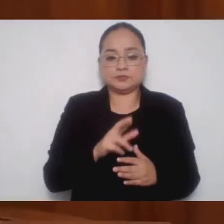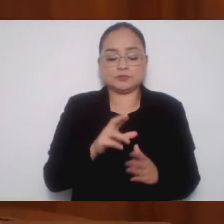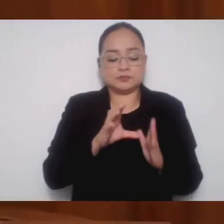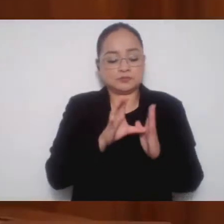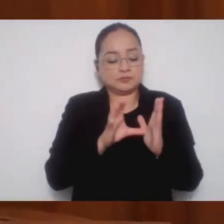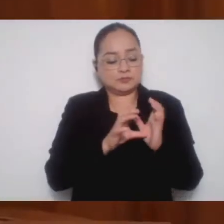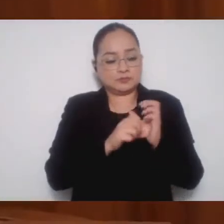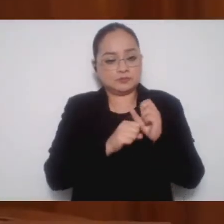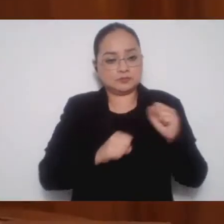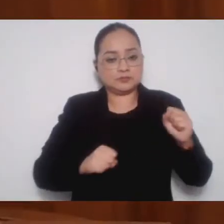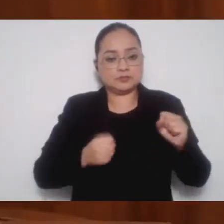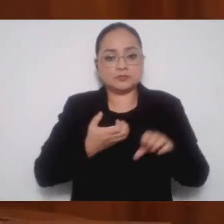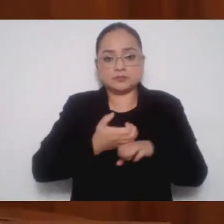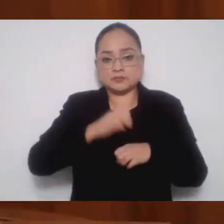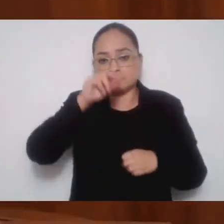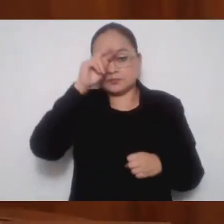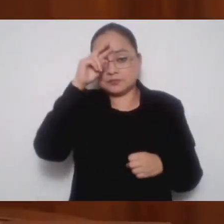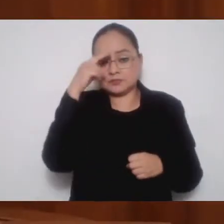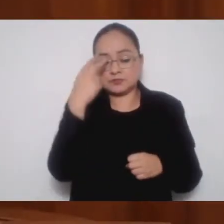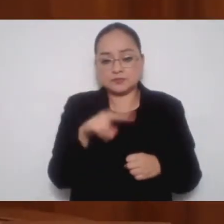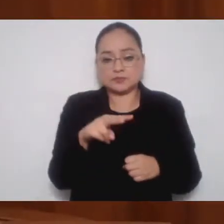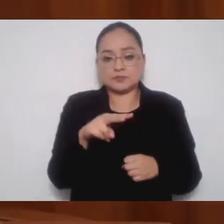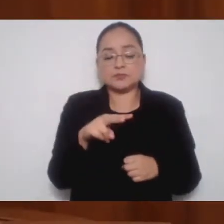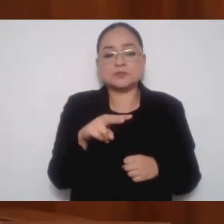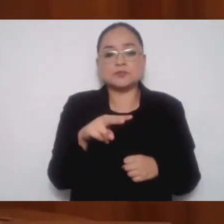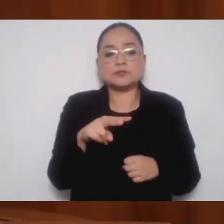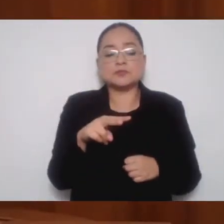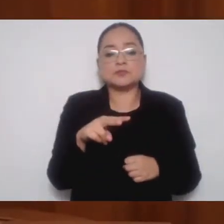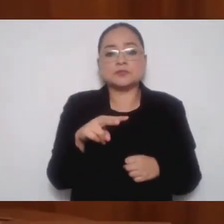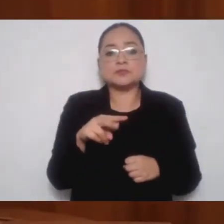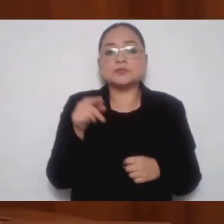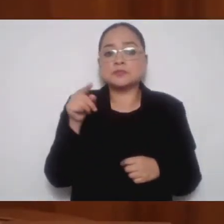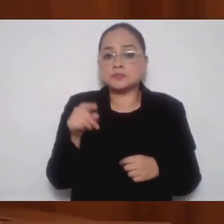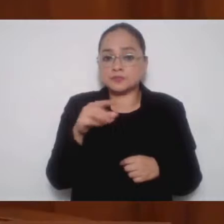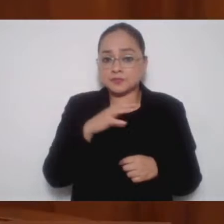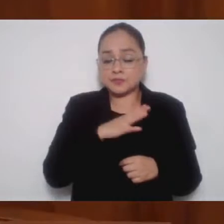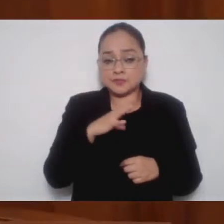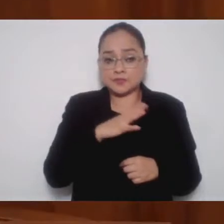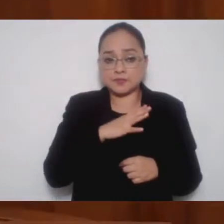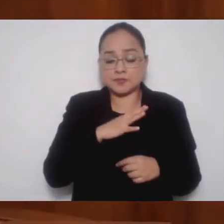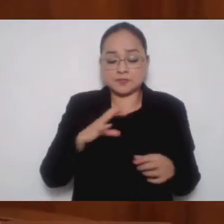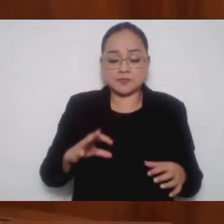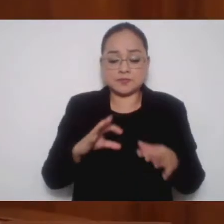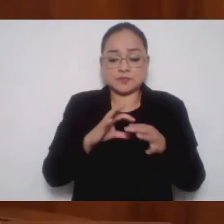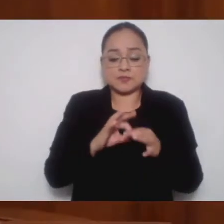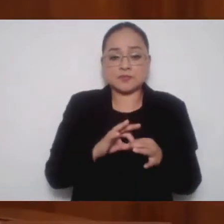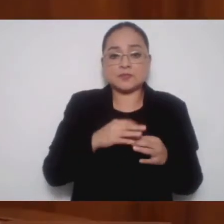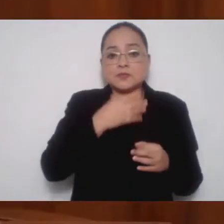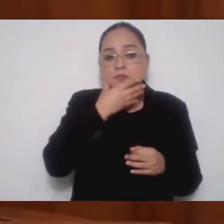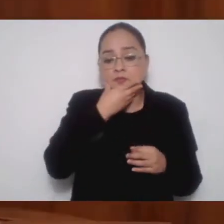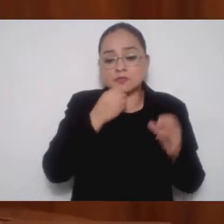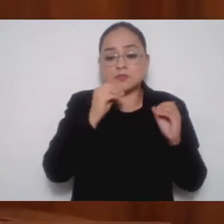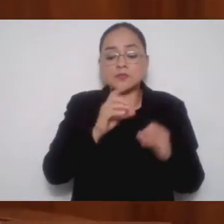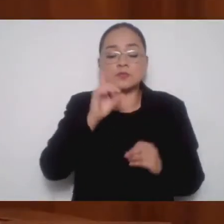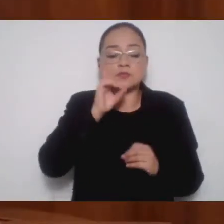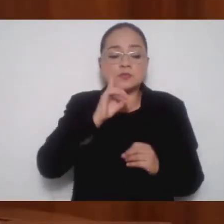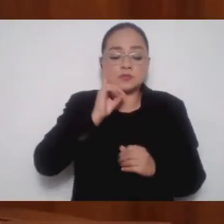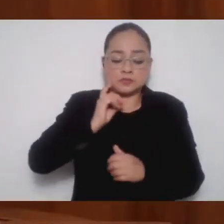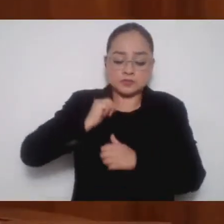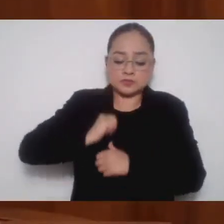de la Constitución Política del Estado Libre y Soberano de México dispone que la o el fiscal